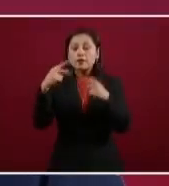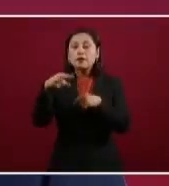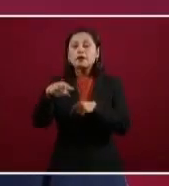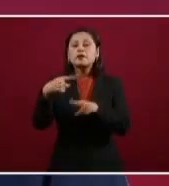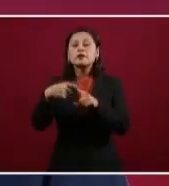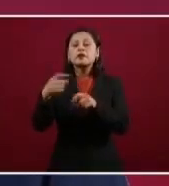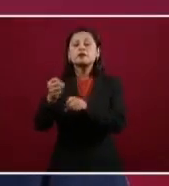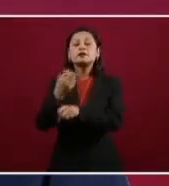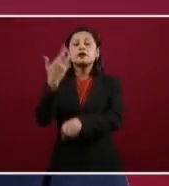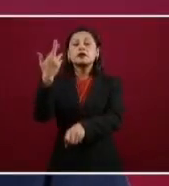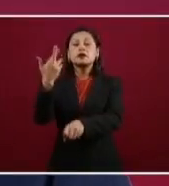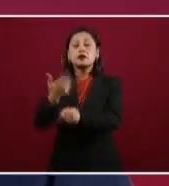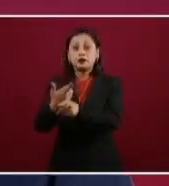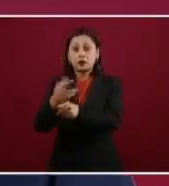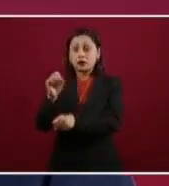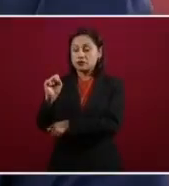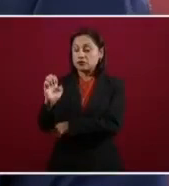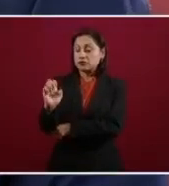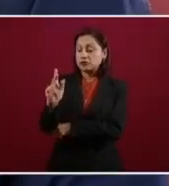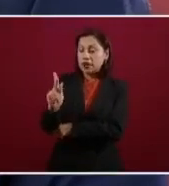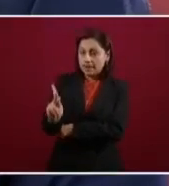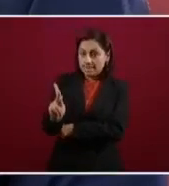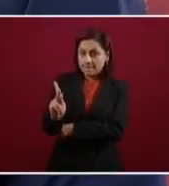el secretario de educación